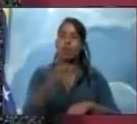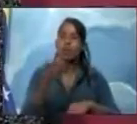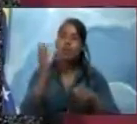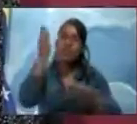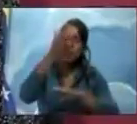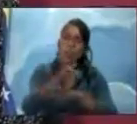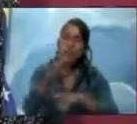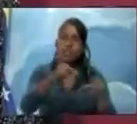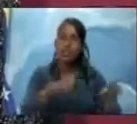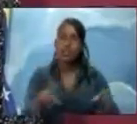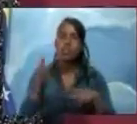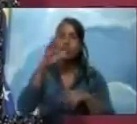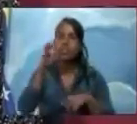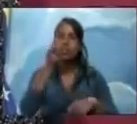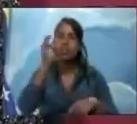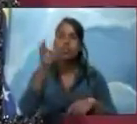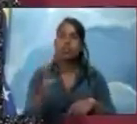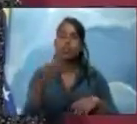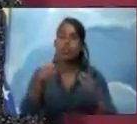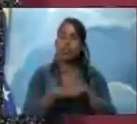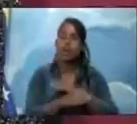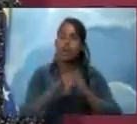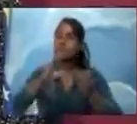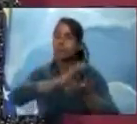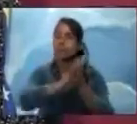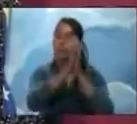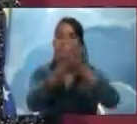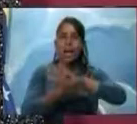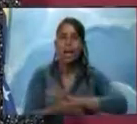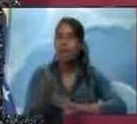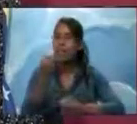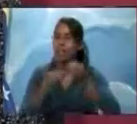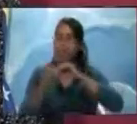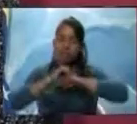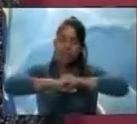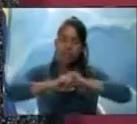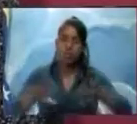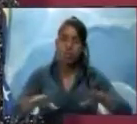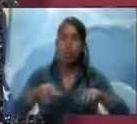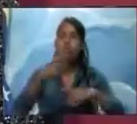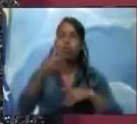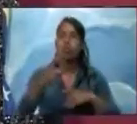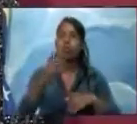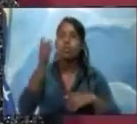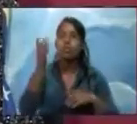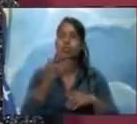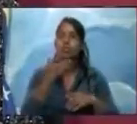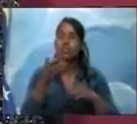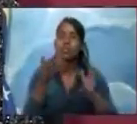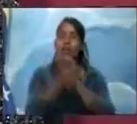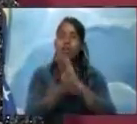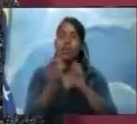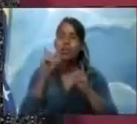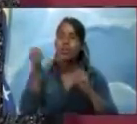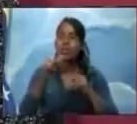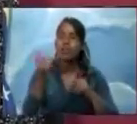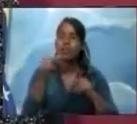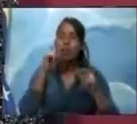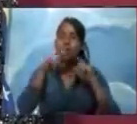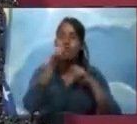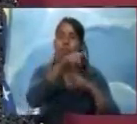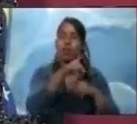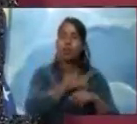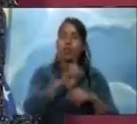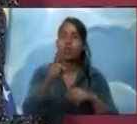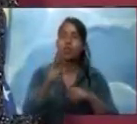a ir allí y ellos estaban seguros de que ellos iban a hollar y de que ellos iban a desmenuzar. Cuando nos habla acerca de los 10 cuernos, nos habla de